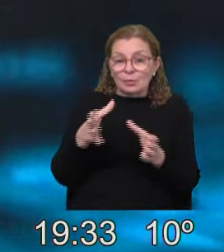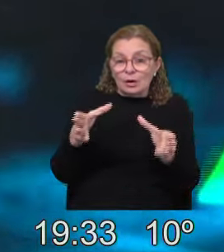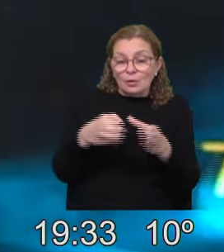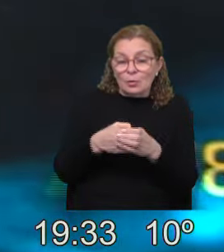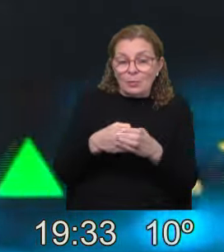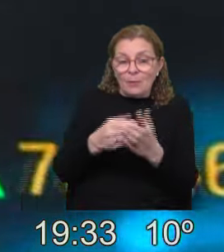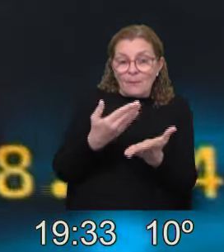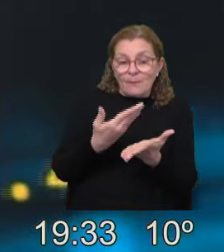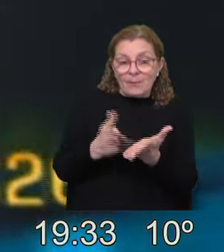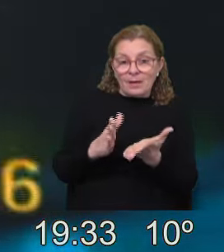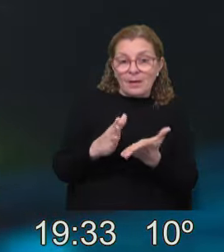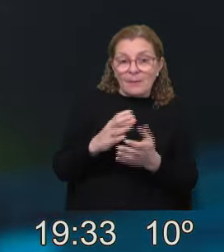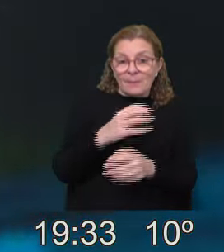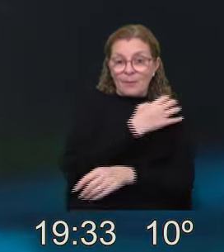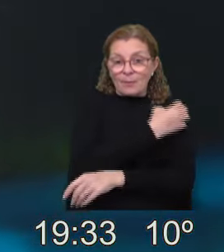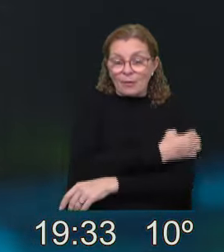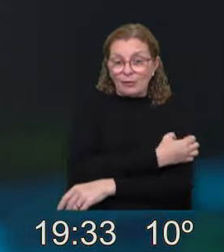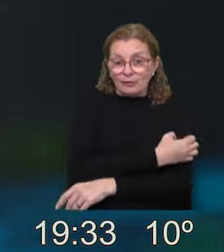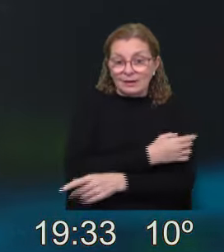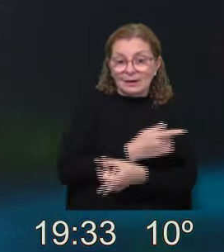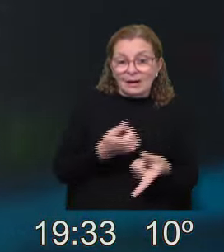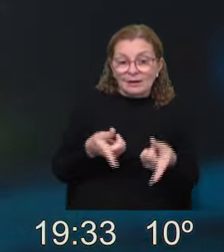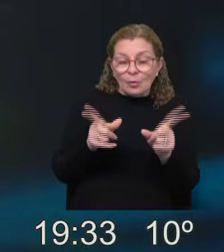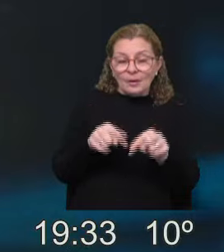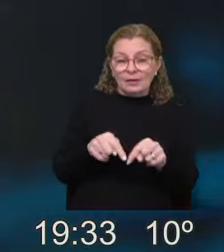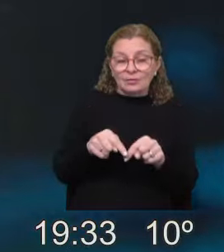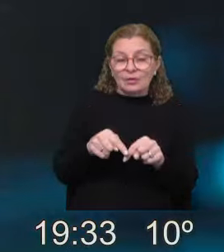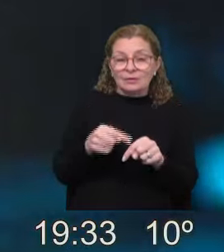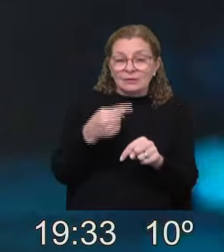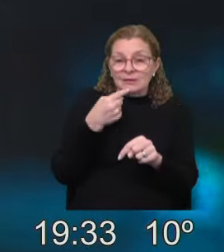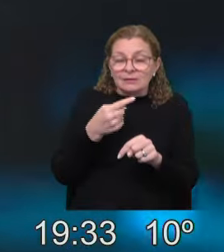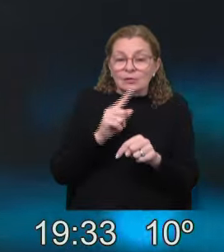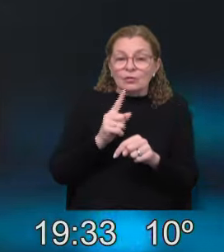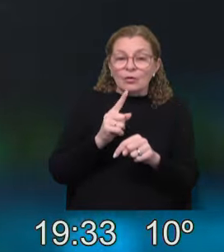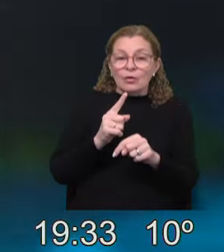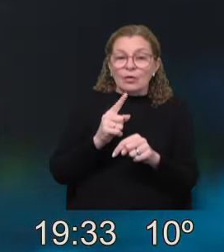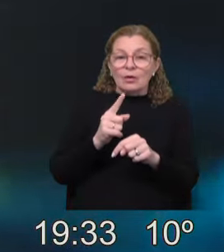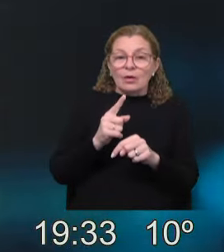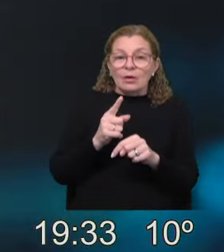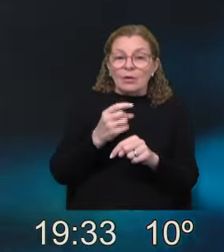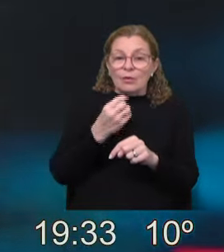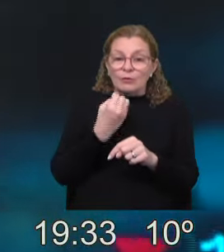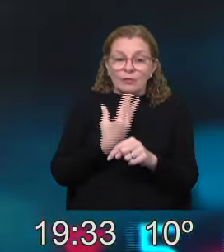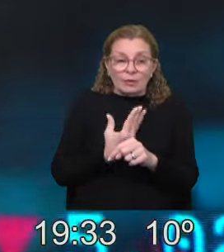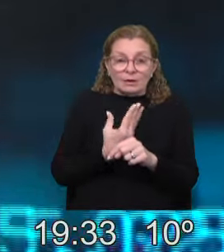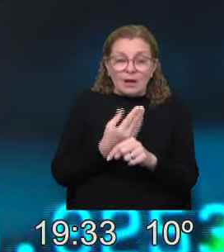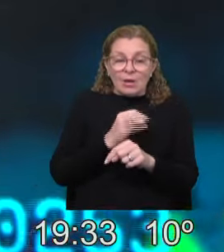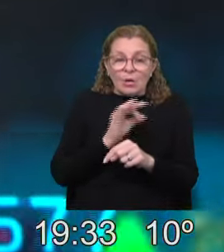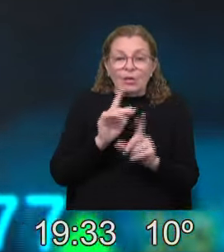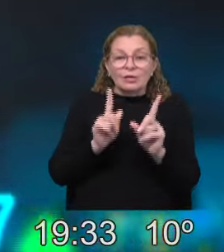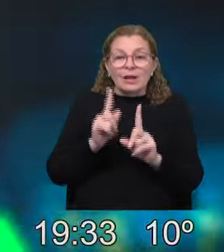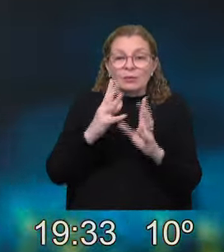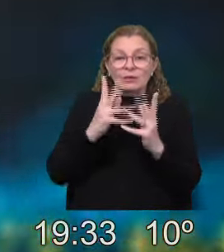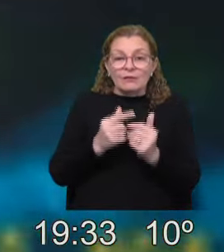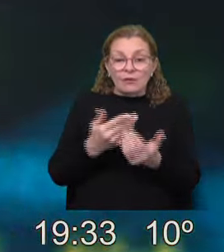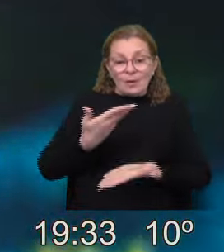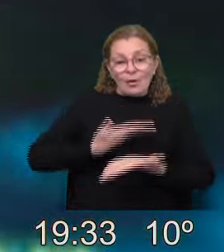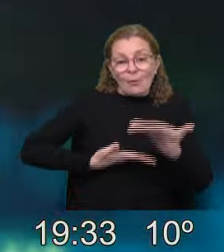ponerlo de alguna manera o lo que es lo mismo la recuperación posterior a 2021 No Fue suficiente o no o de alguna manera convivió con un